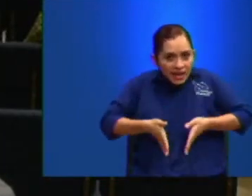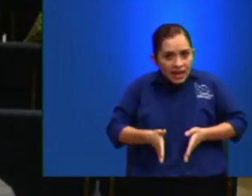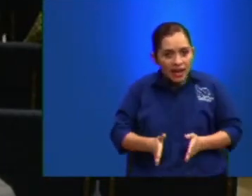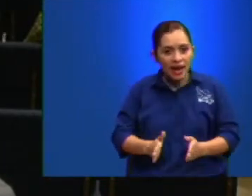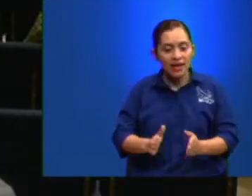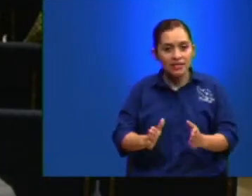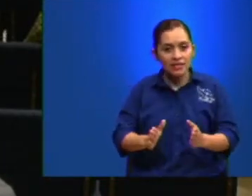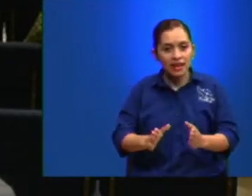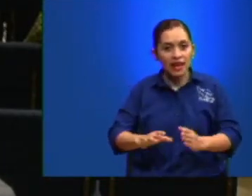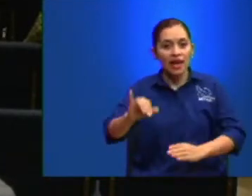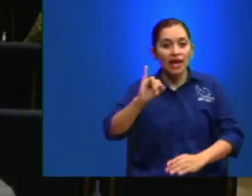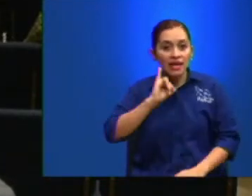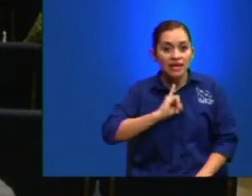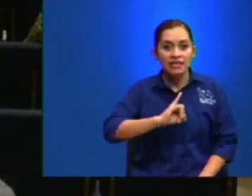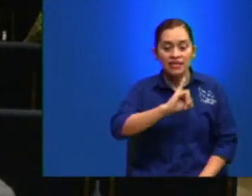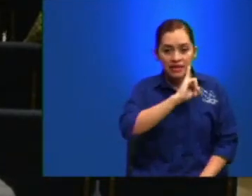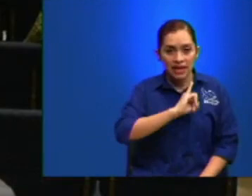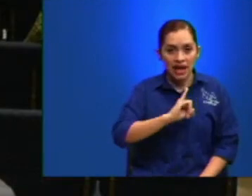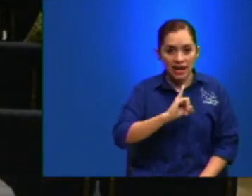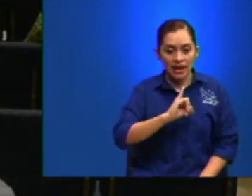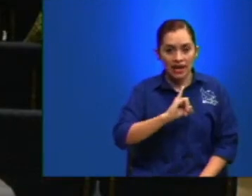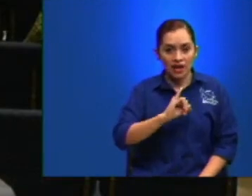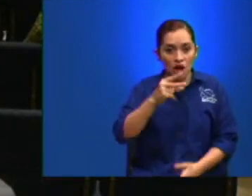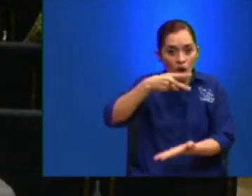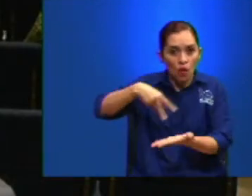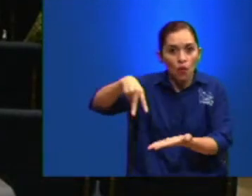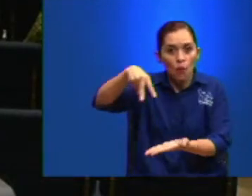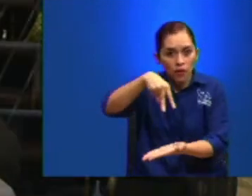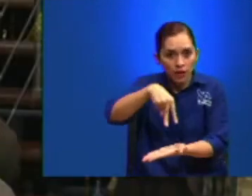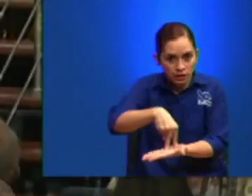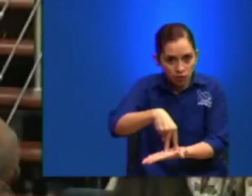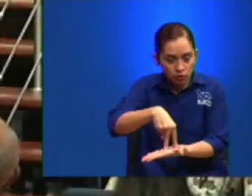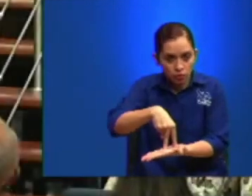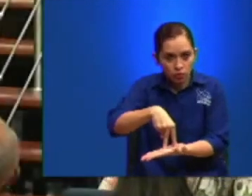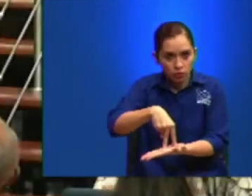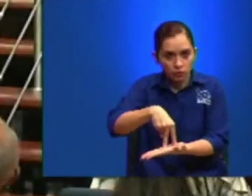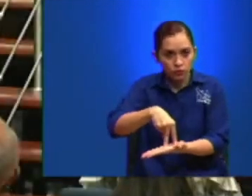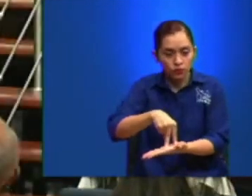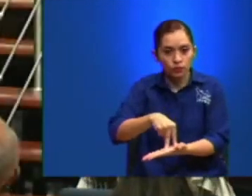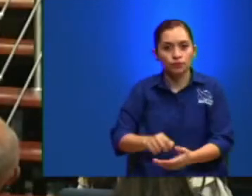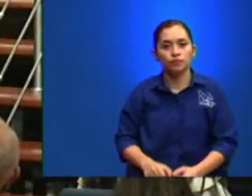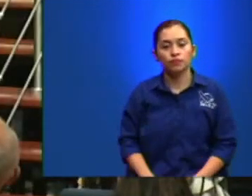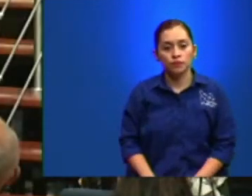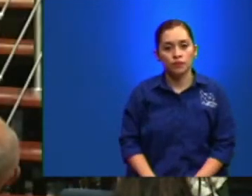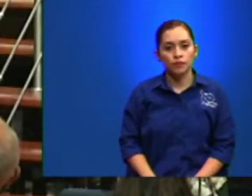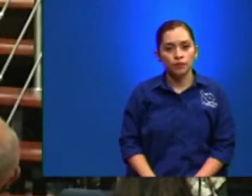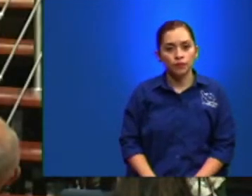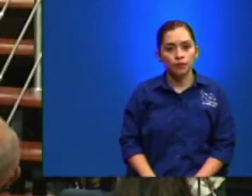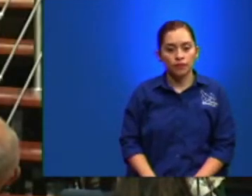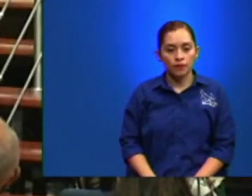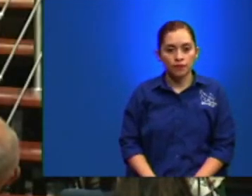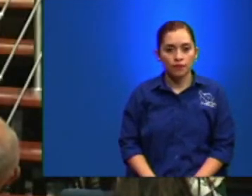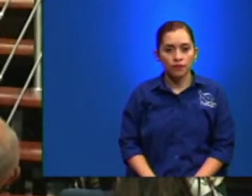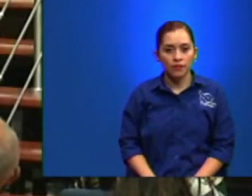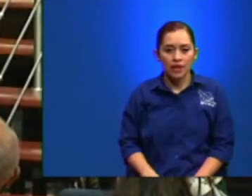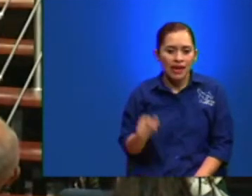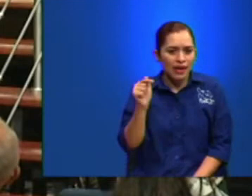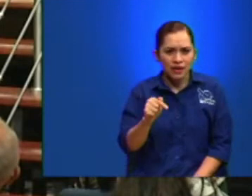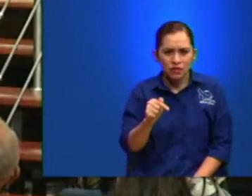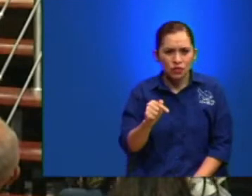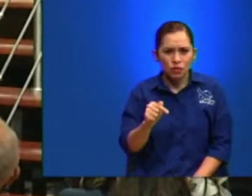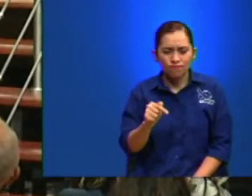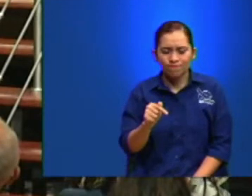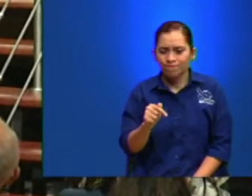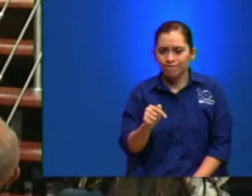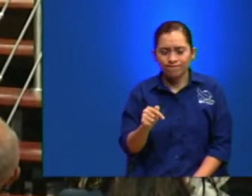israel como nación es a esa energía y está en tremenda y coincide de una manera para